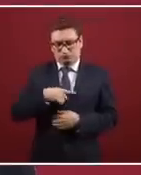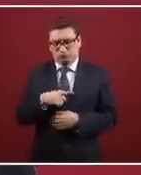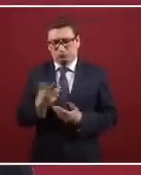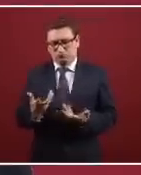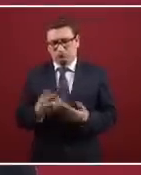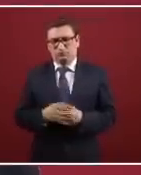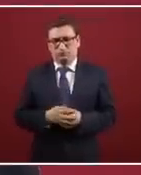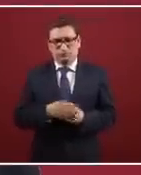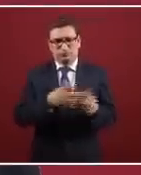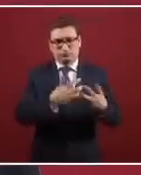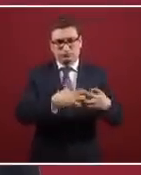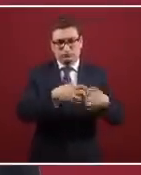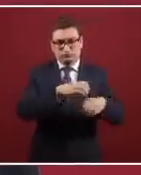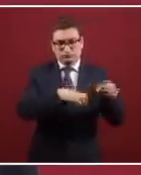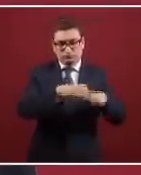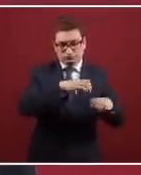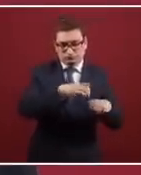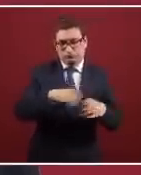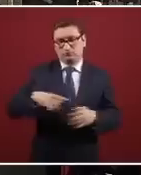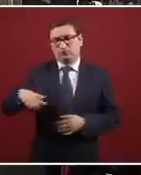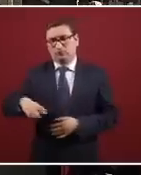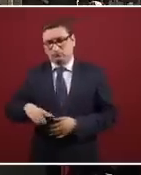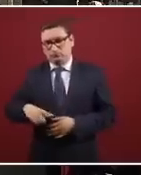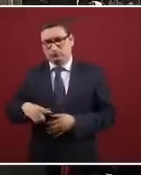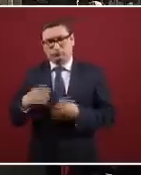tanto de las empresas como del gobierno.